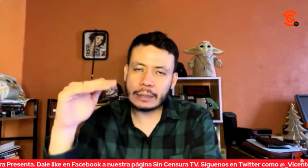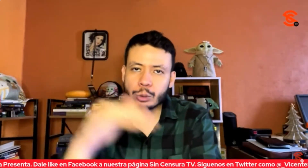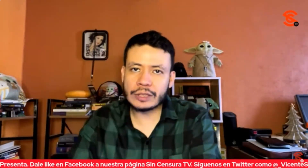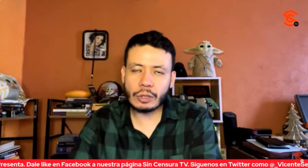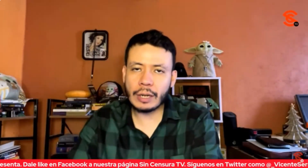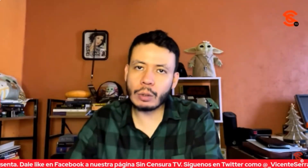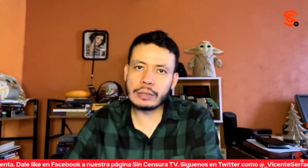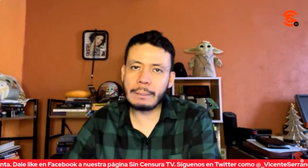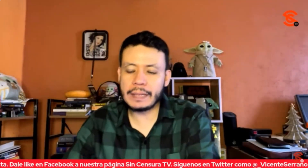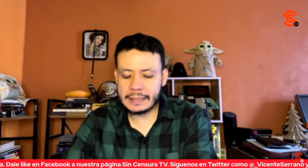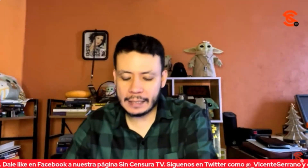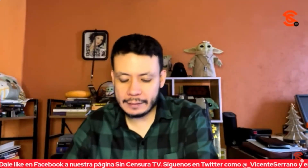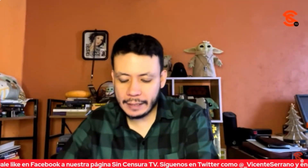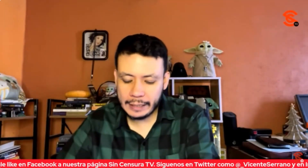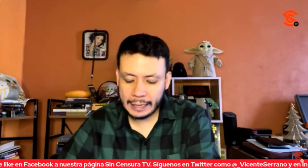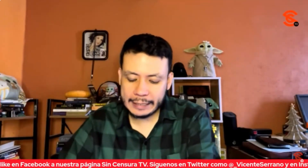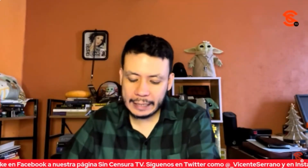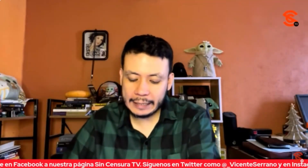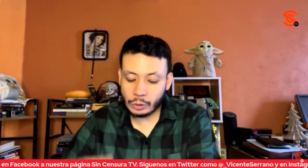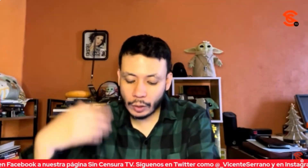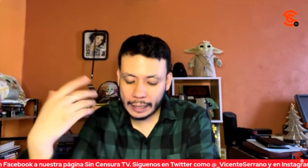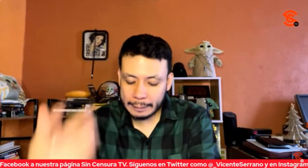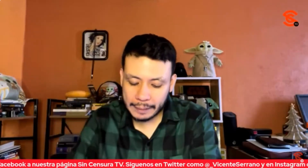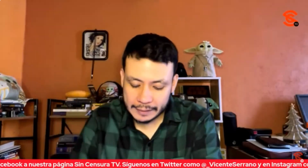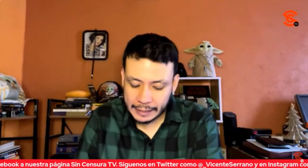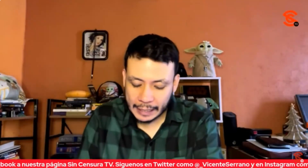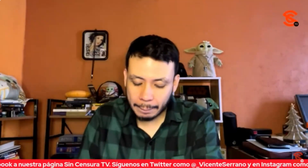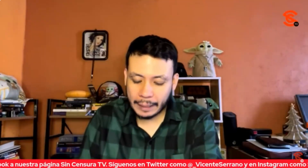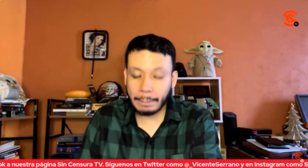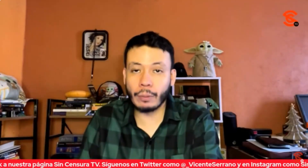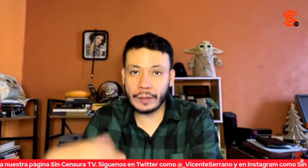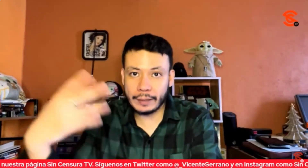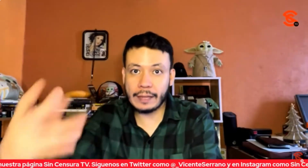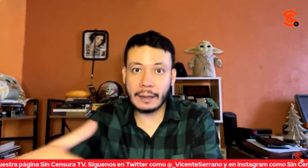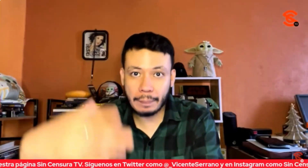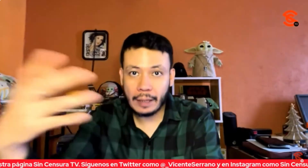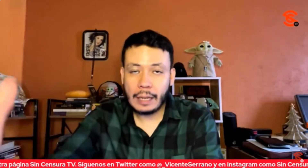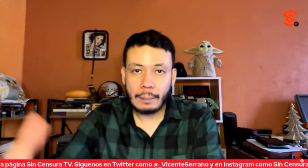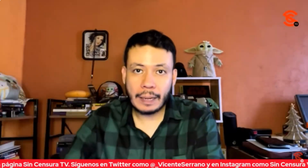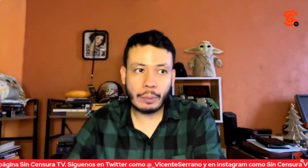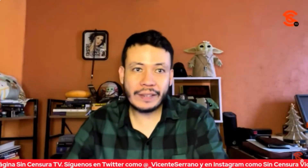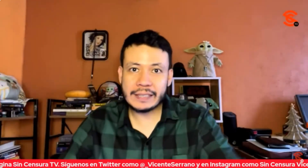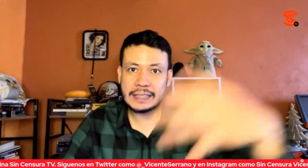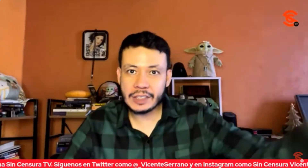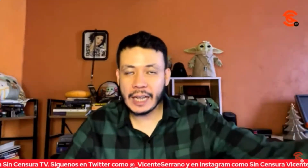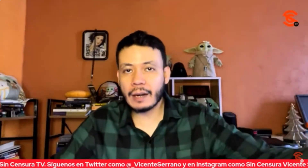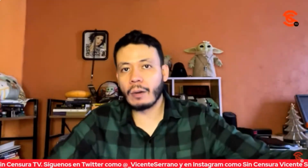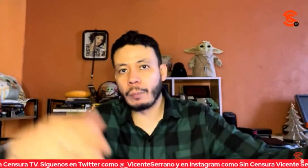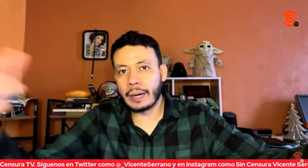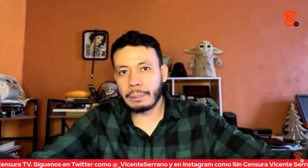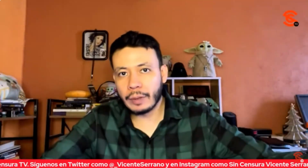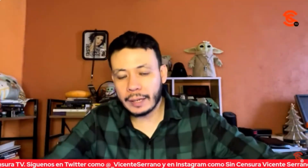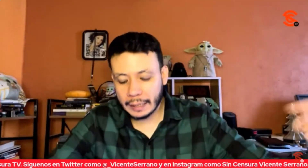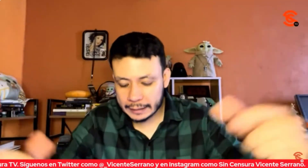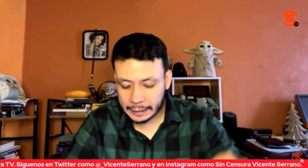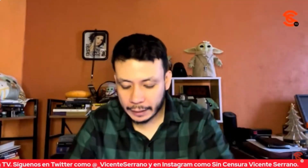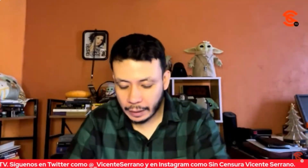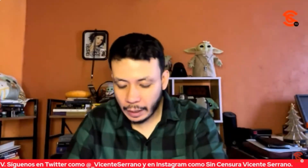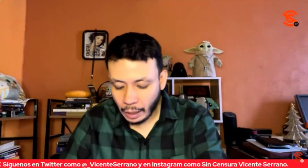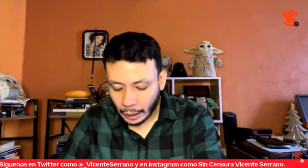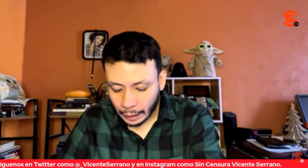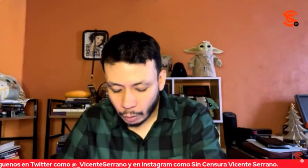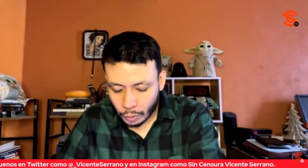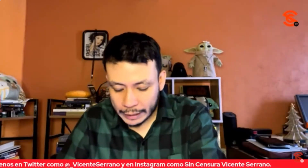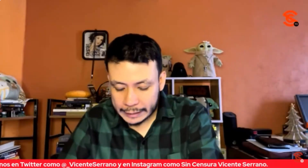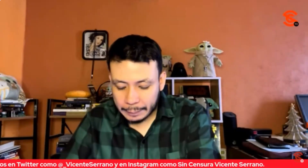esta queja, esta acusación en contra del presidente, y a quien le toca investigar para poder desechar o para poder